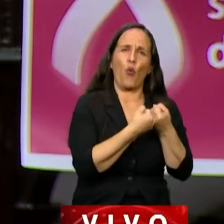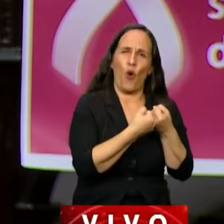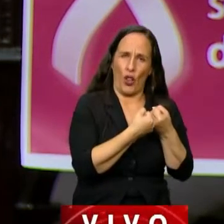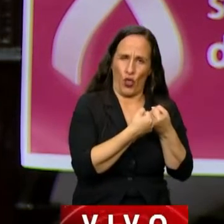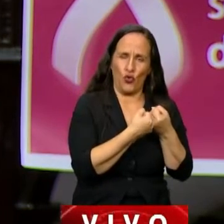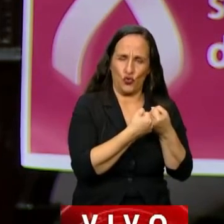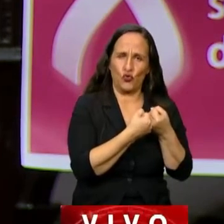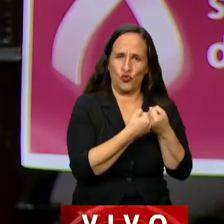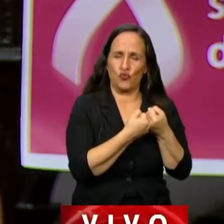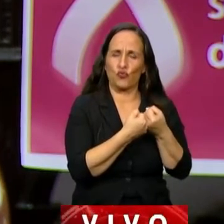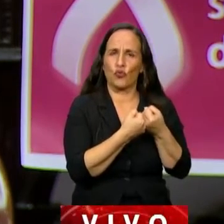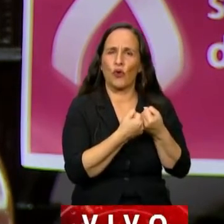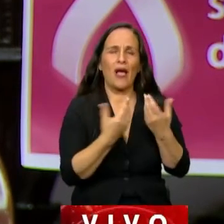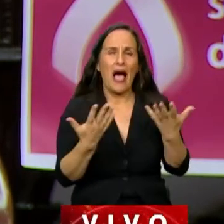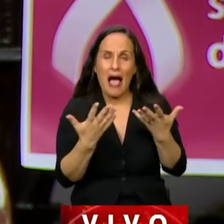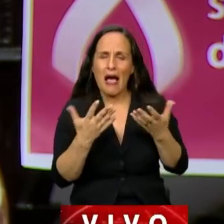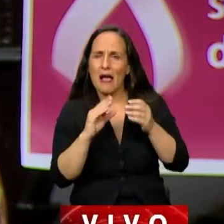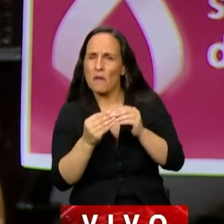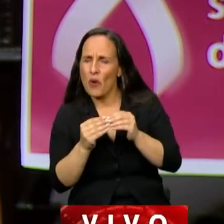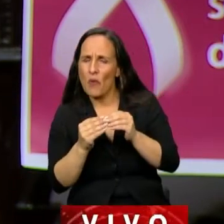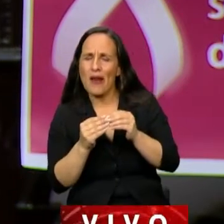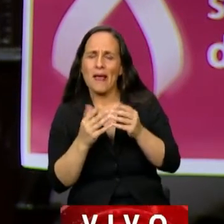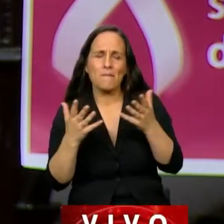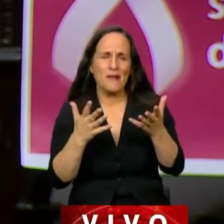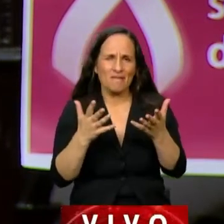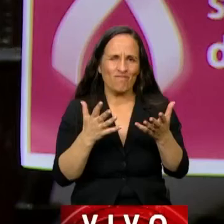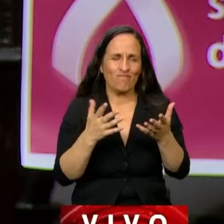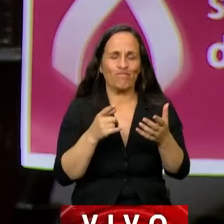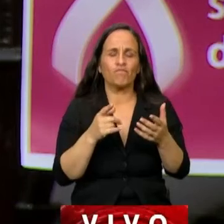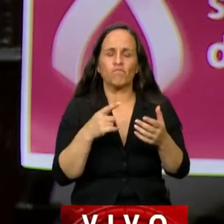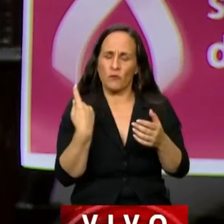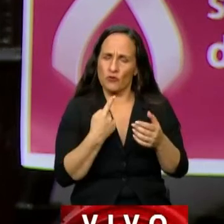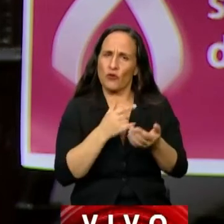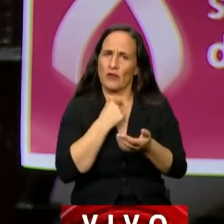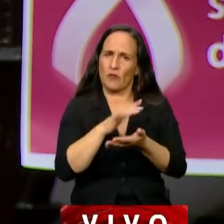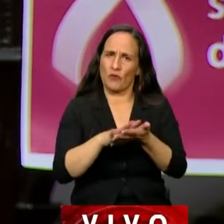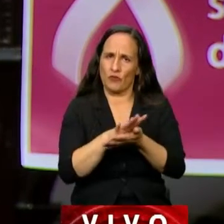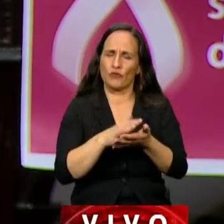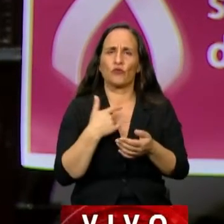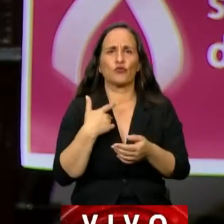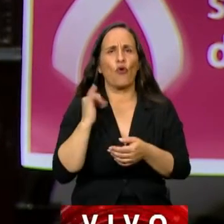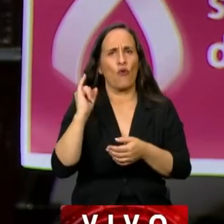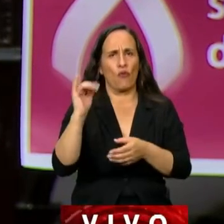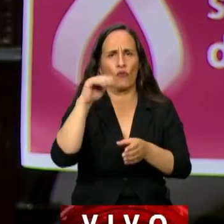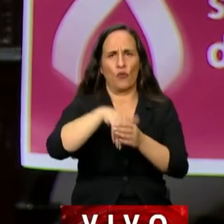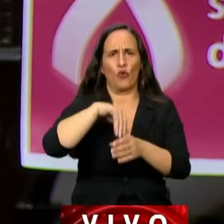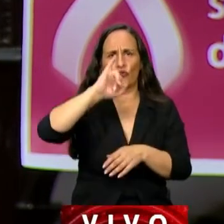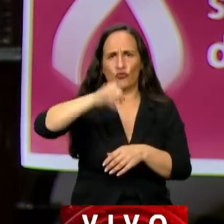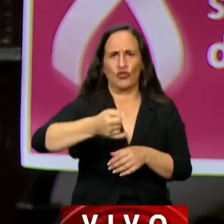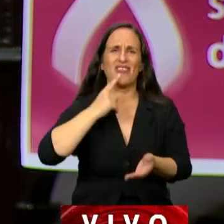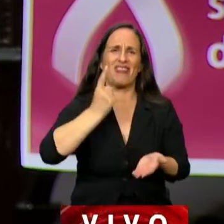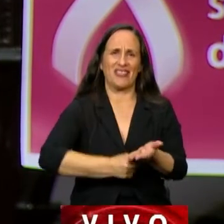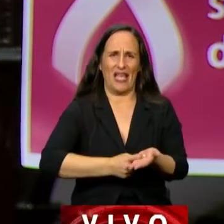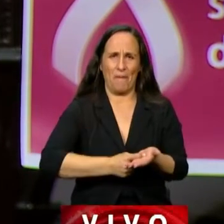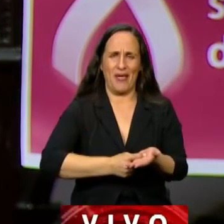establecidos y corregir las distorsiones que atenten contra ello, adelanto mi voto a favor de este